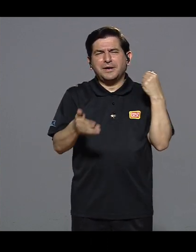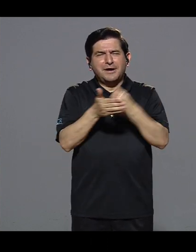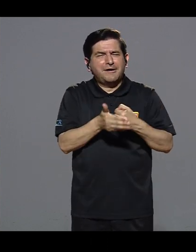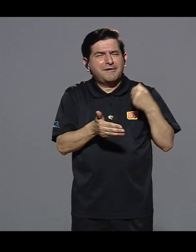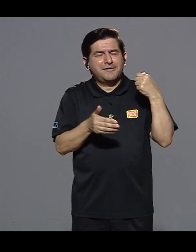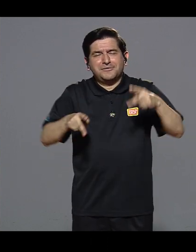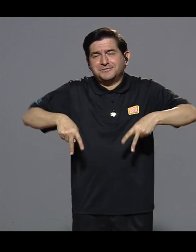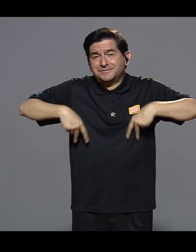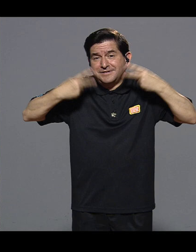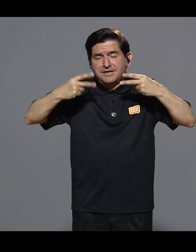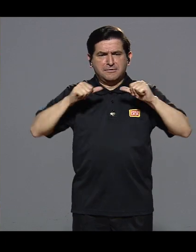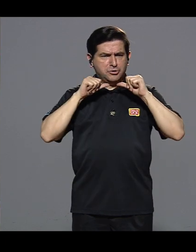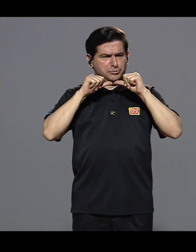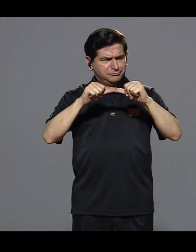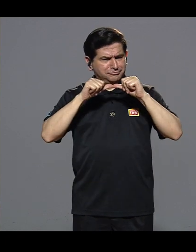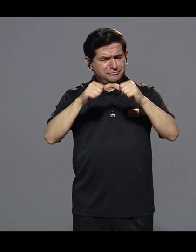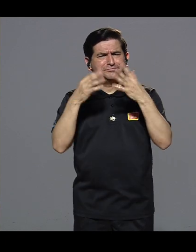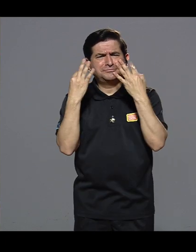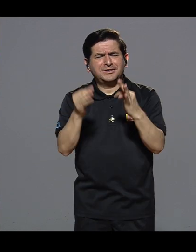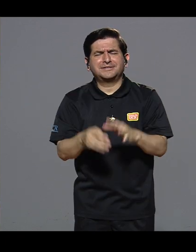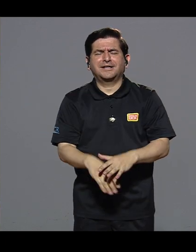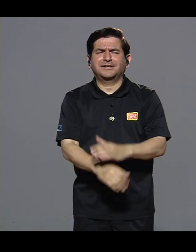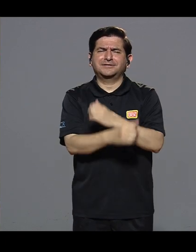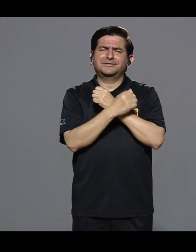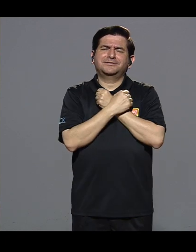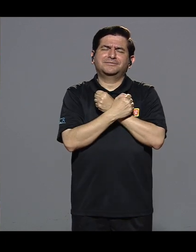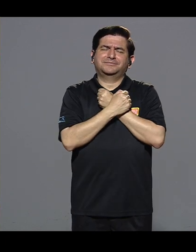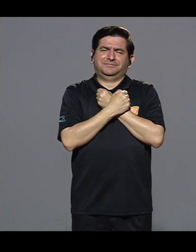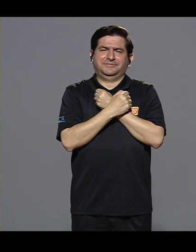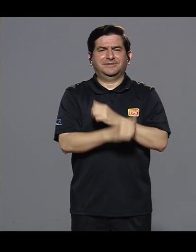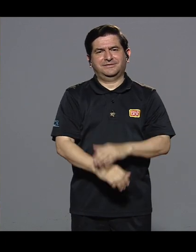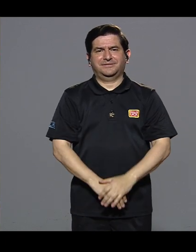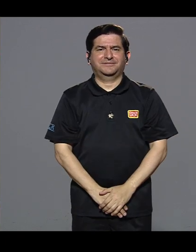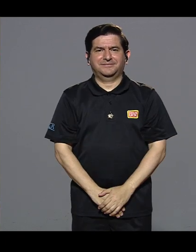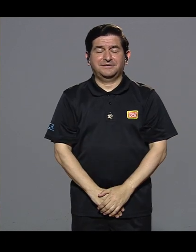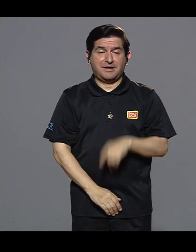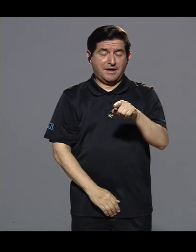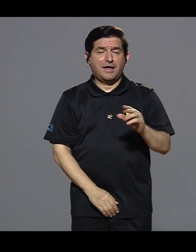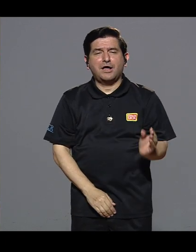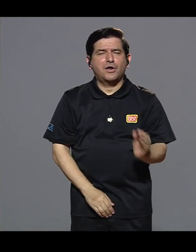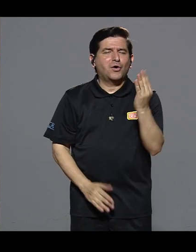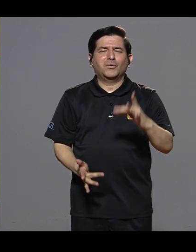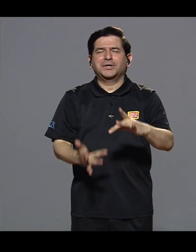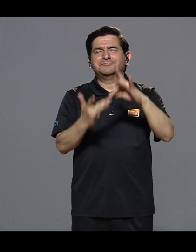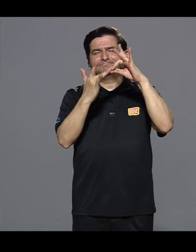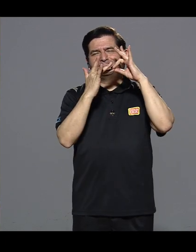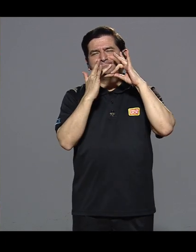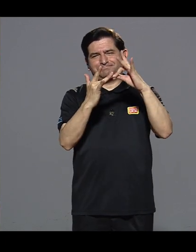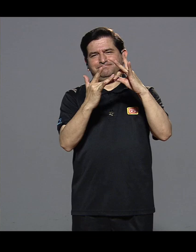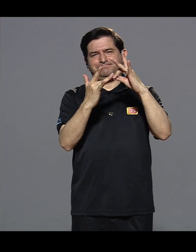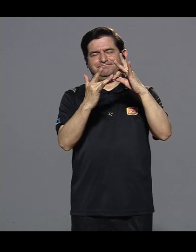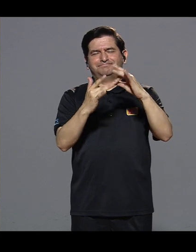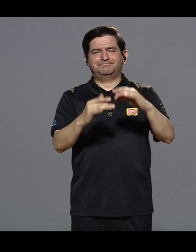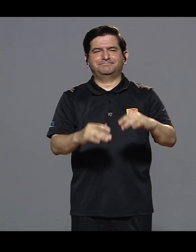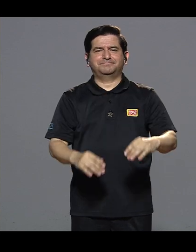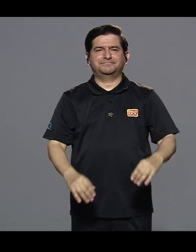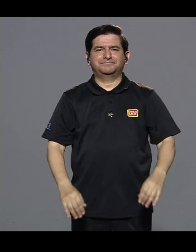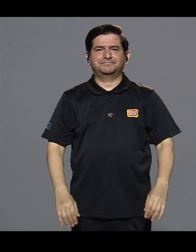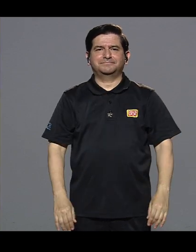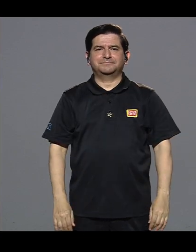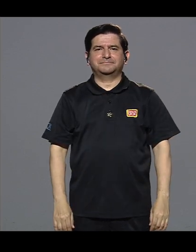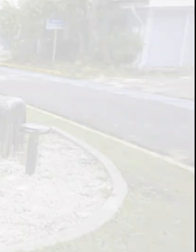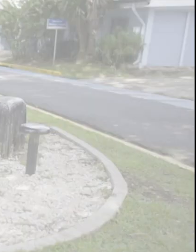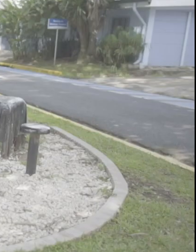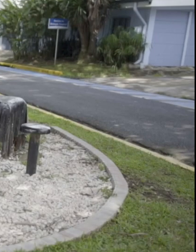pequeños golpes que les ha dado la vida sigan adelante queriendo amar, porque es un muchacho muy especial.